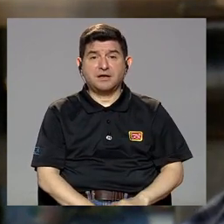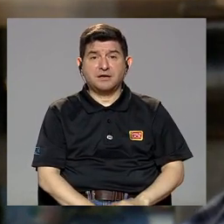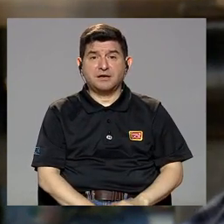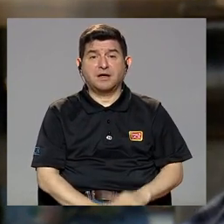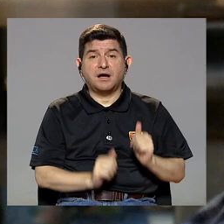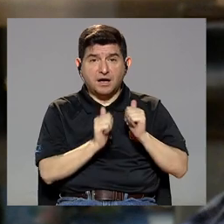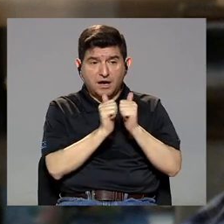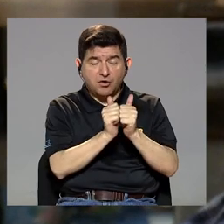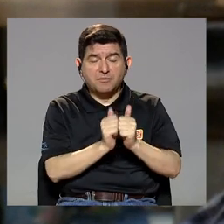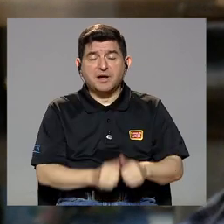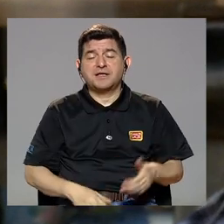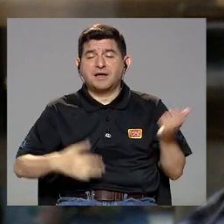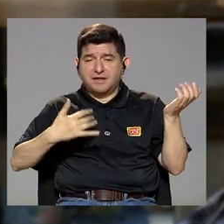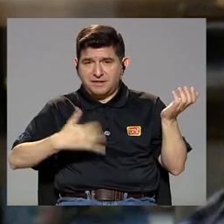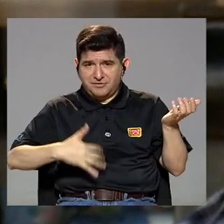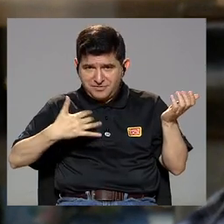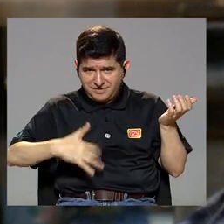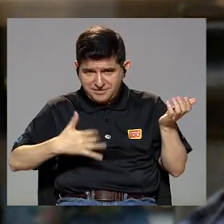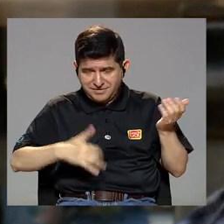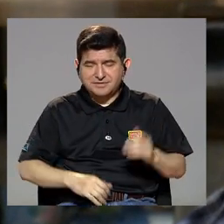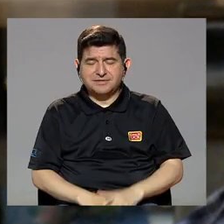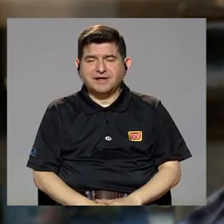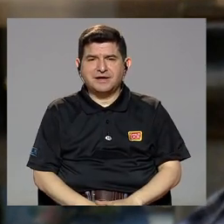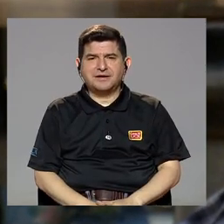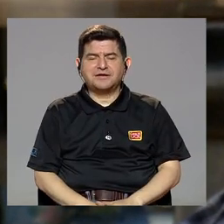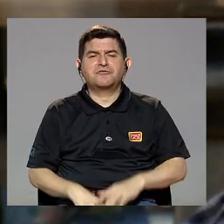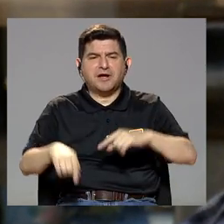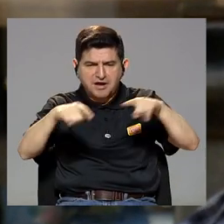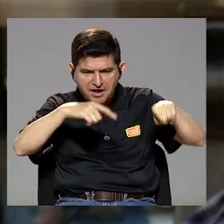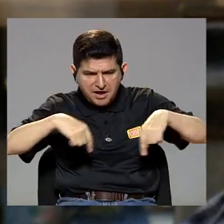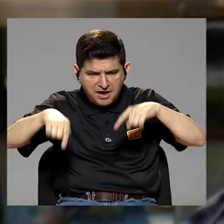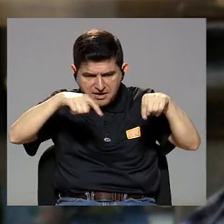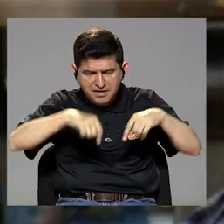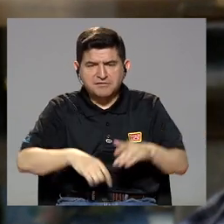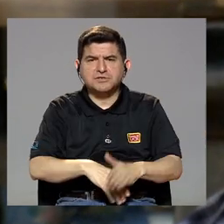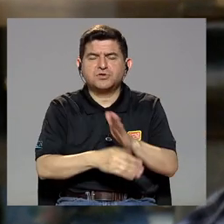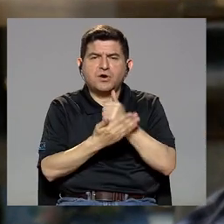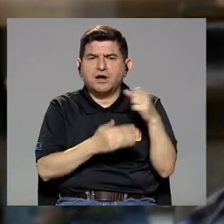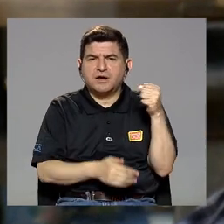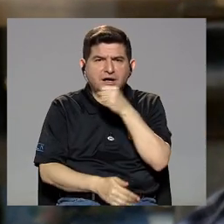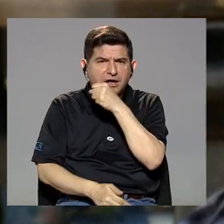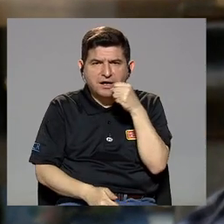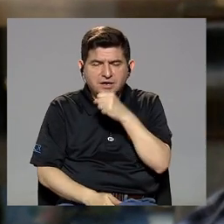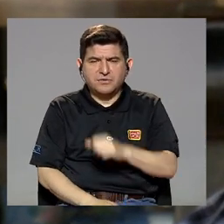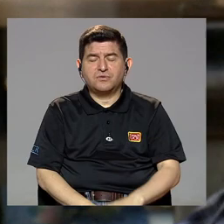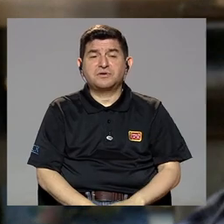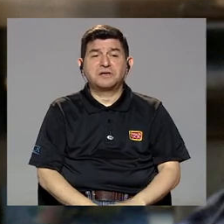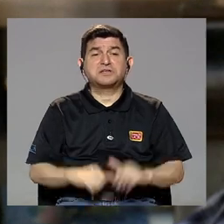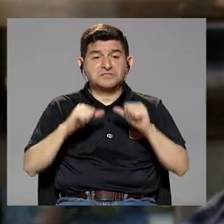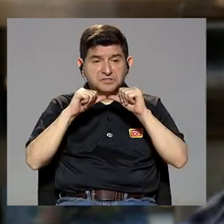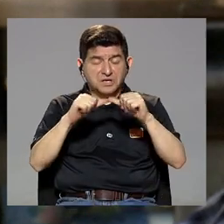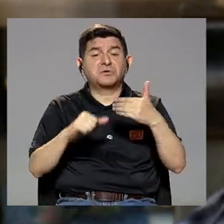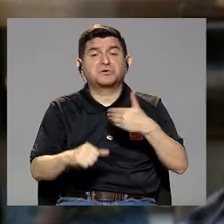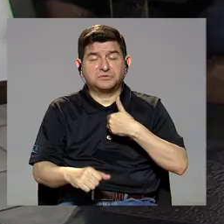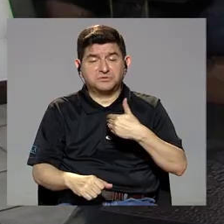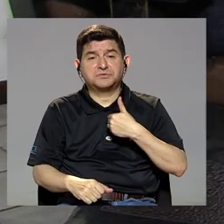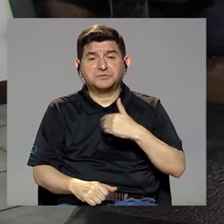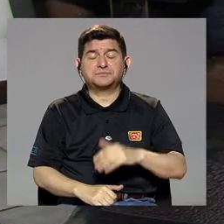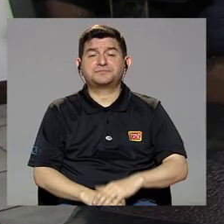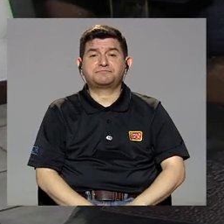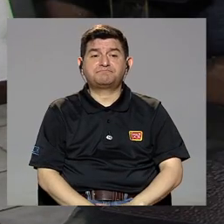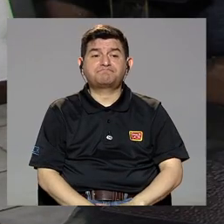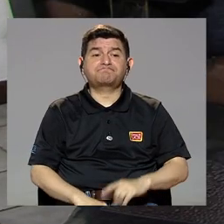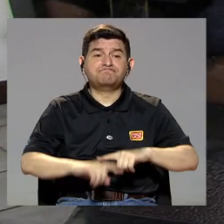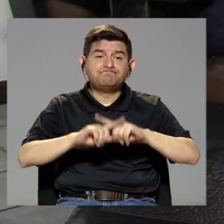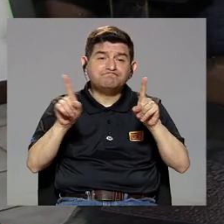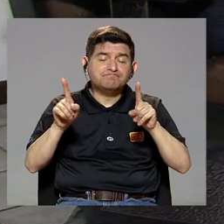con su invitado también le hicimos una grabación que son algunas canciones que todavía están por ahí pero